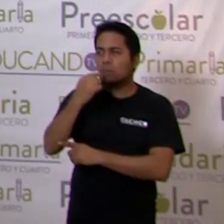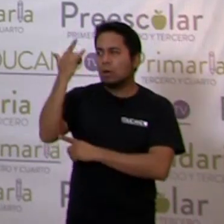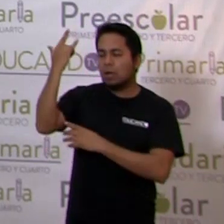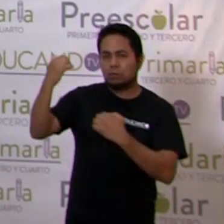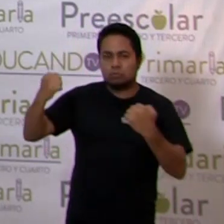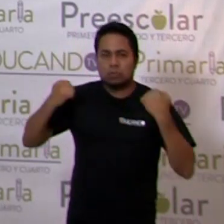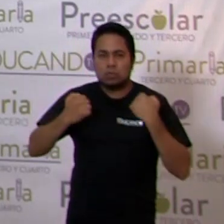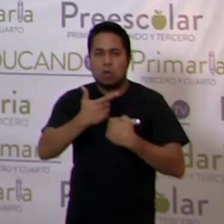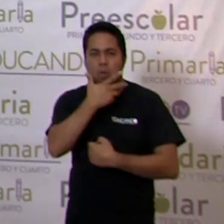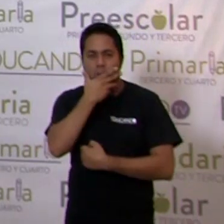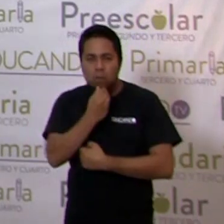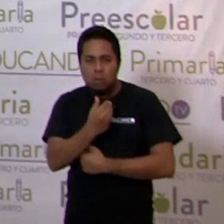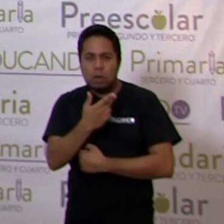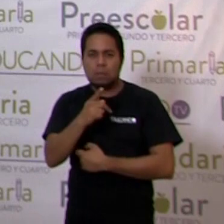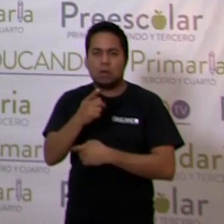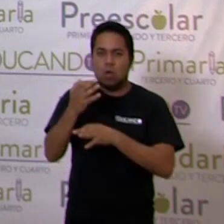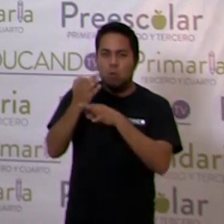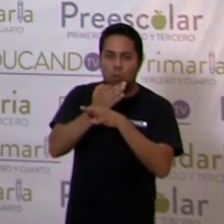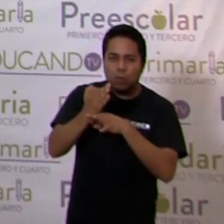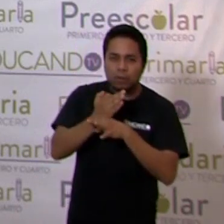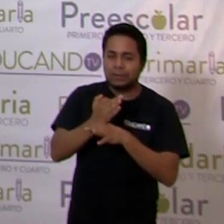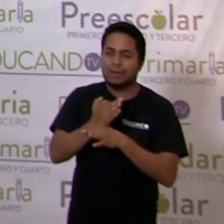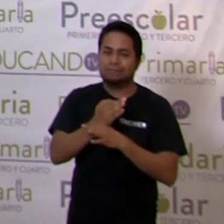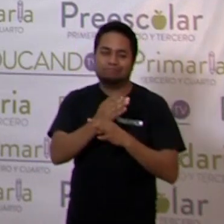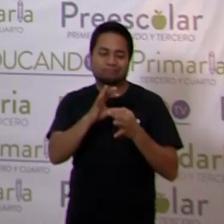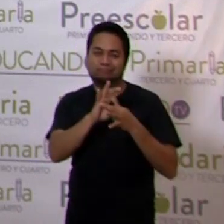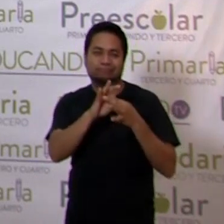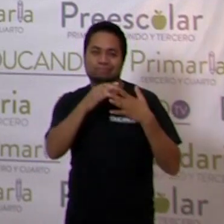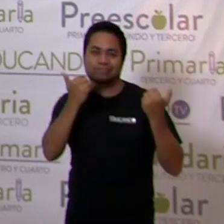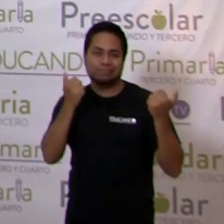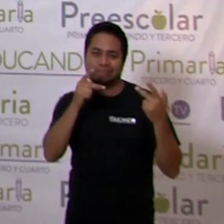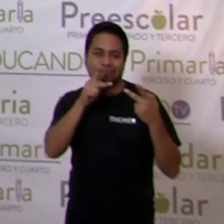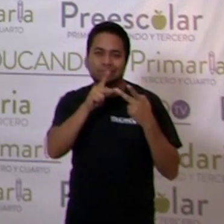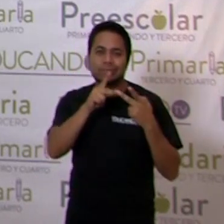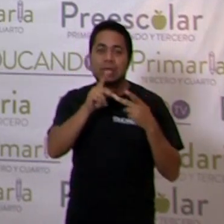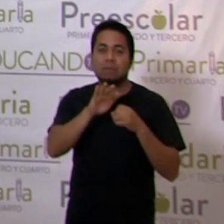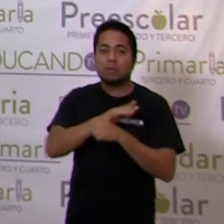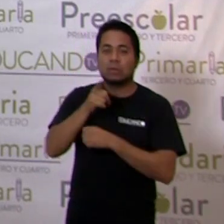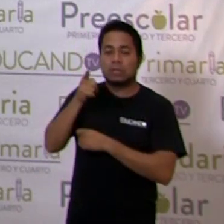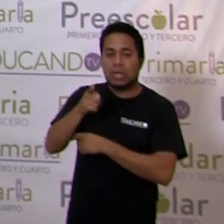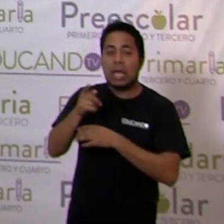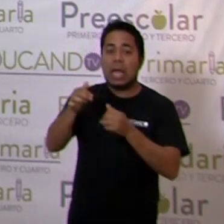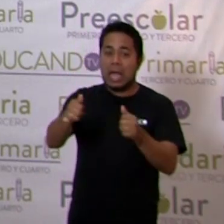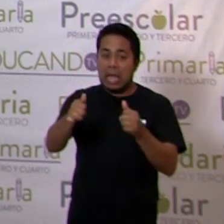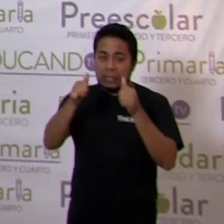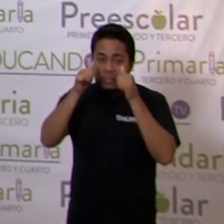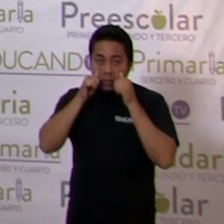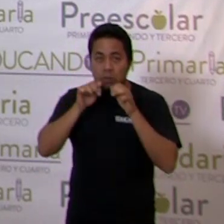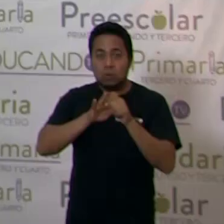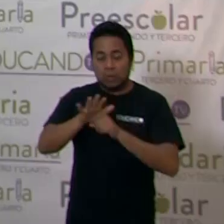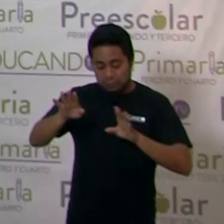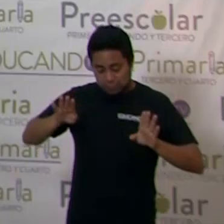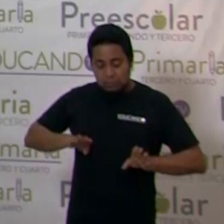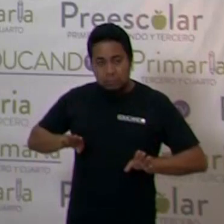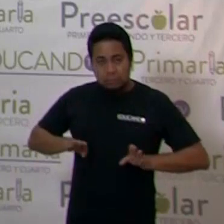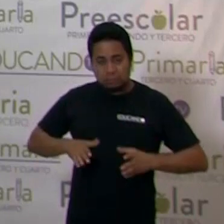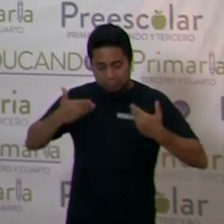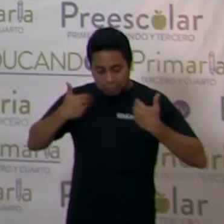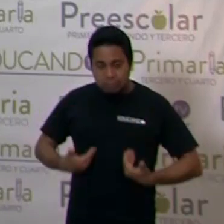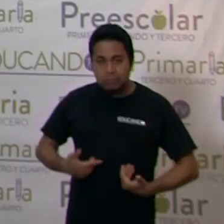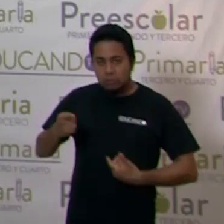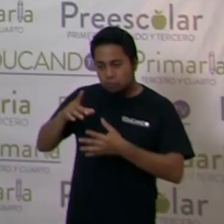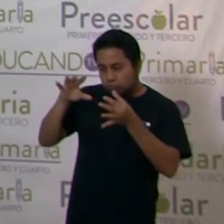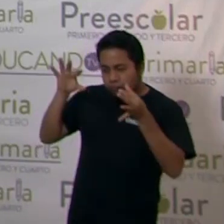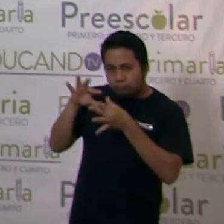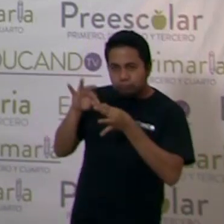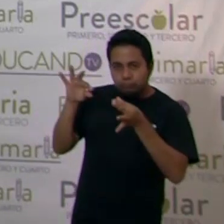con barba pero Moreno Ah no es verdad porque él puso atención a las características que tú le